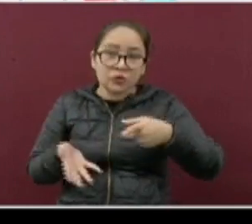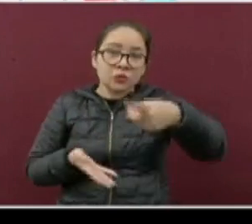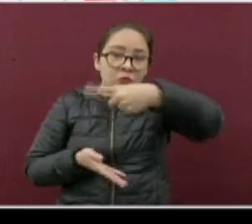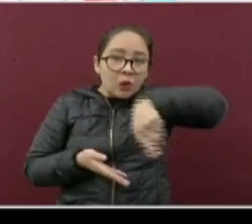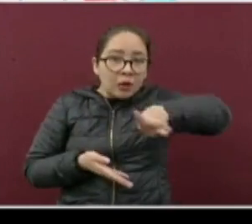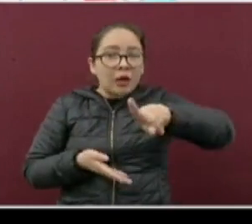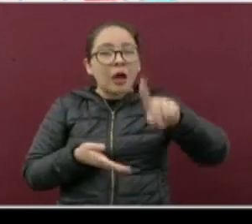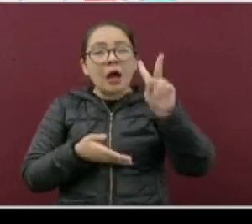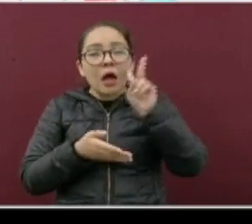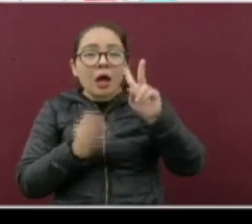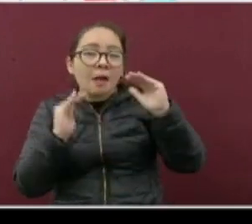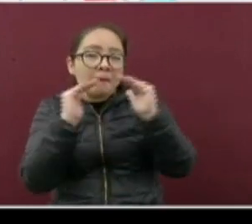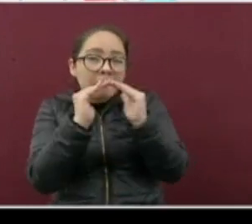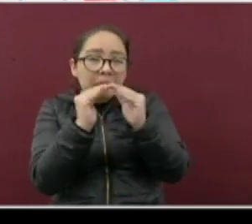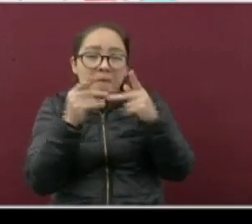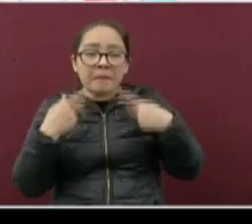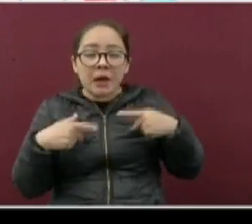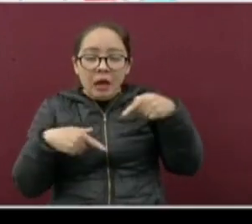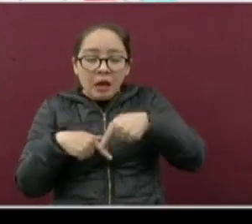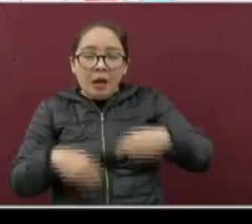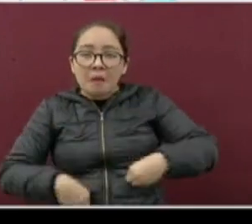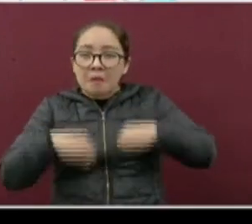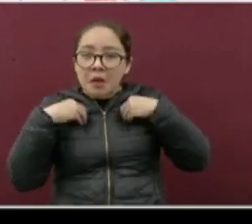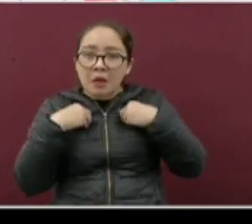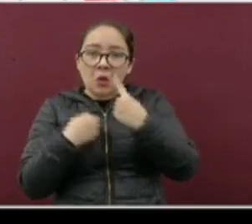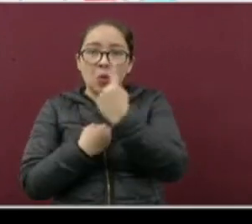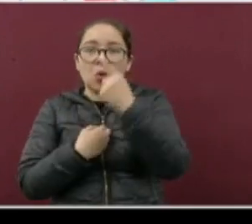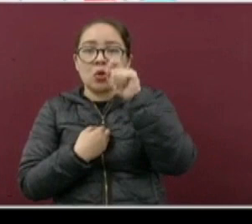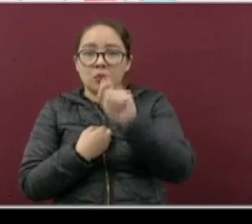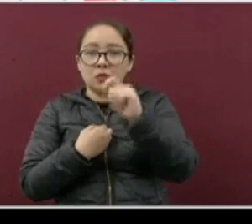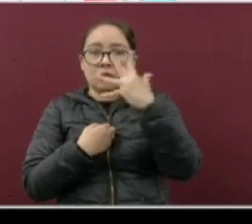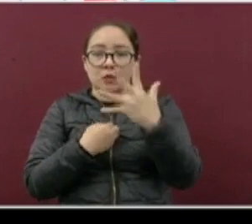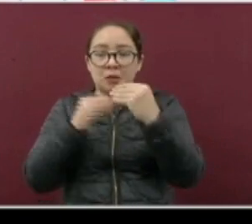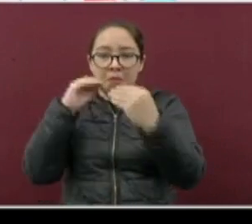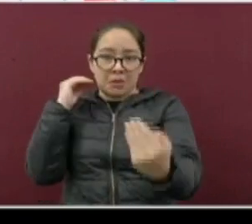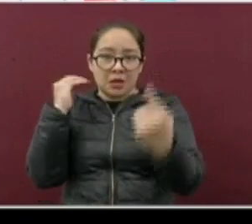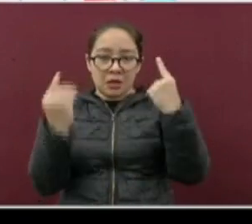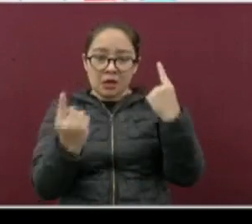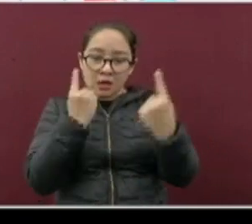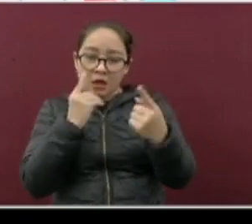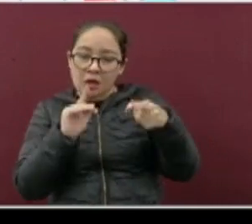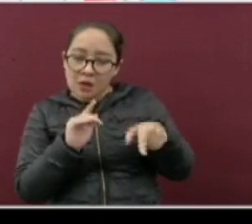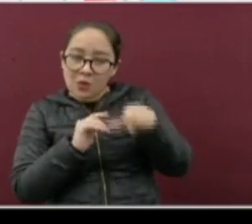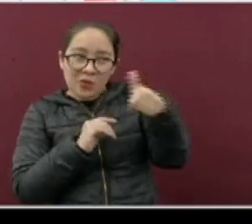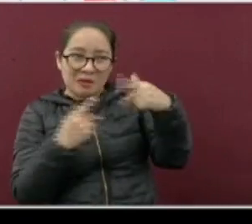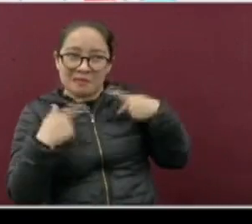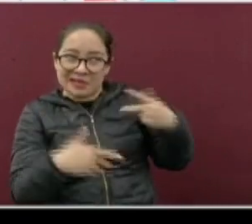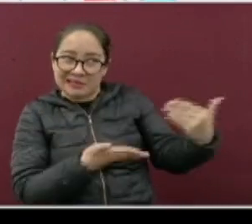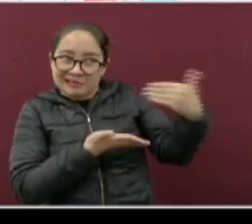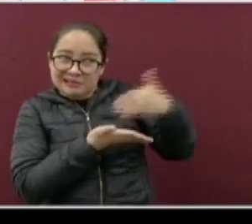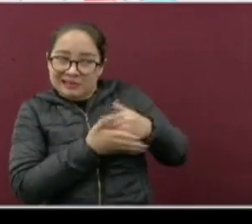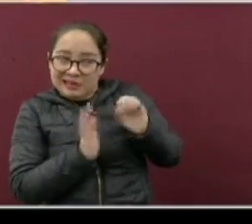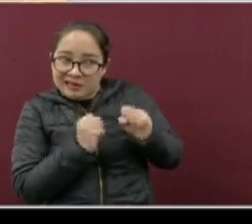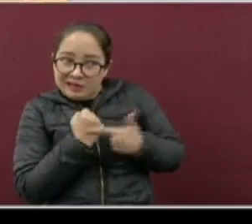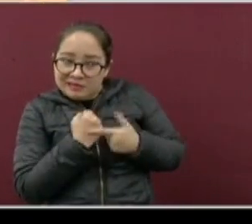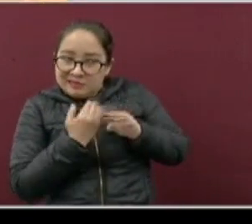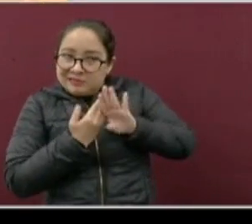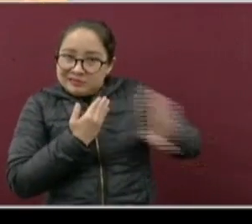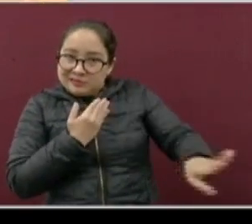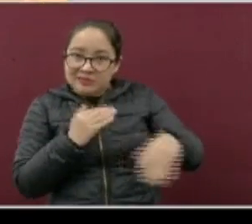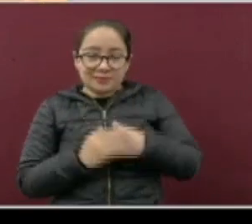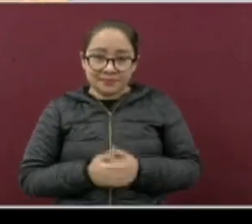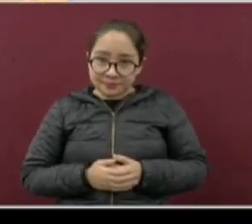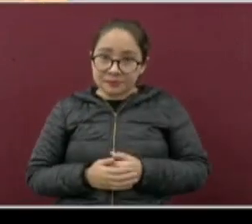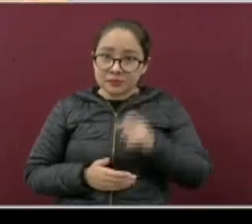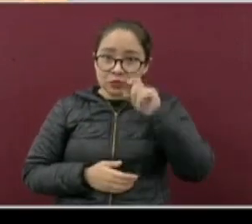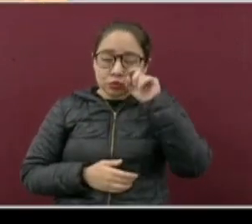casa mantengan al menos 1.5 metros de distancia de las personas que no viven con ellos. Para mantener el contacto